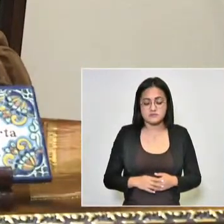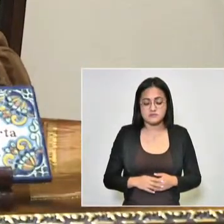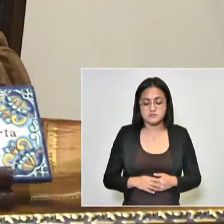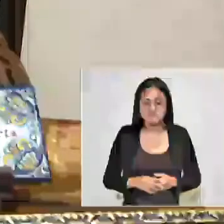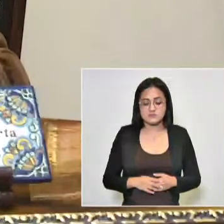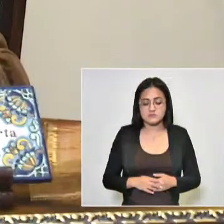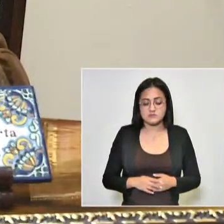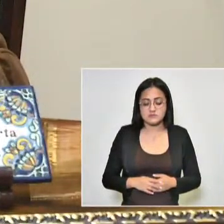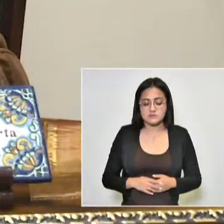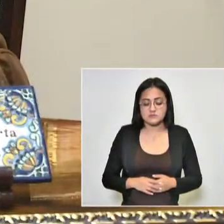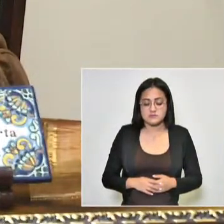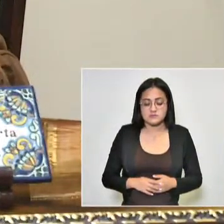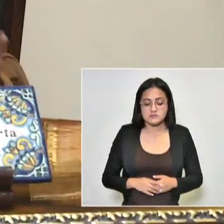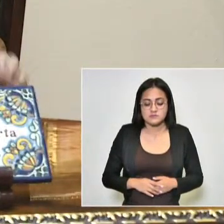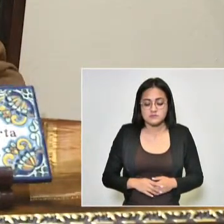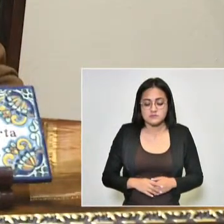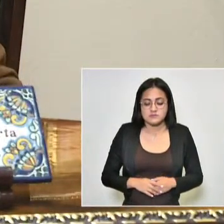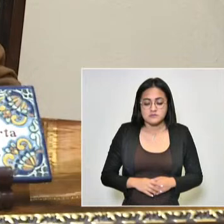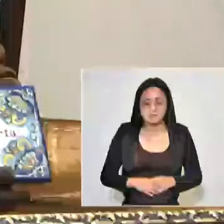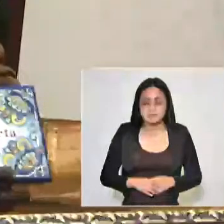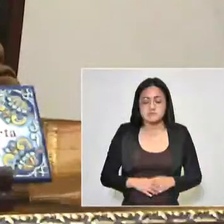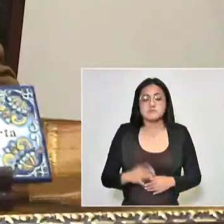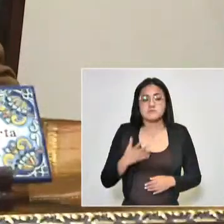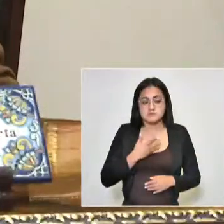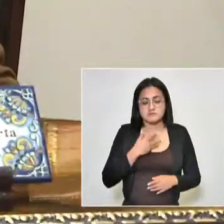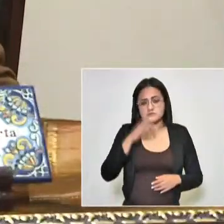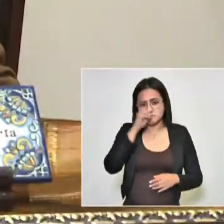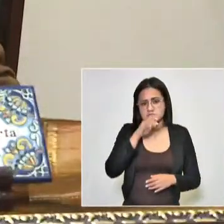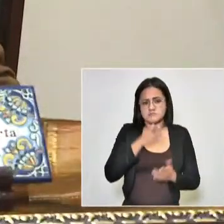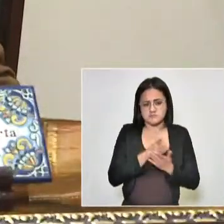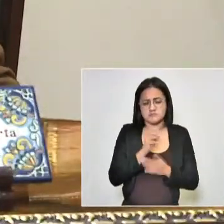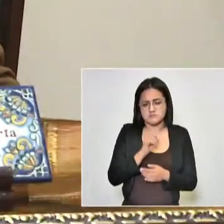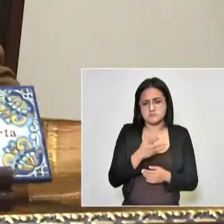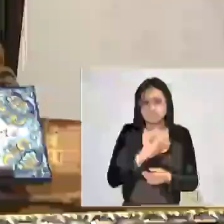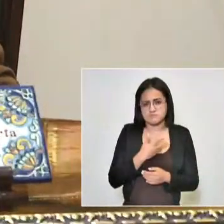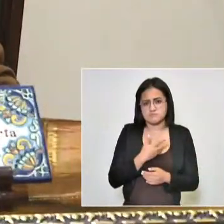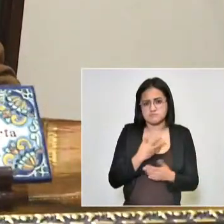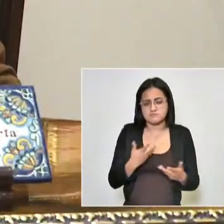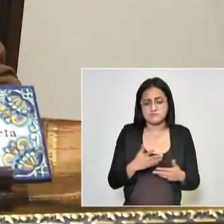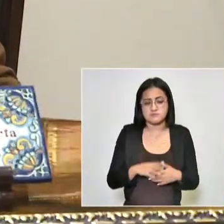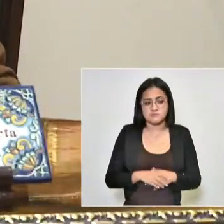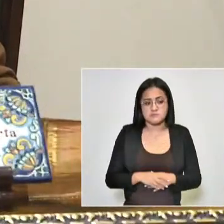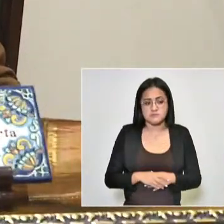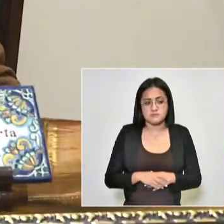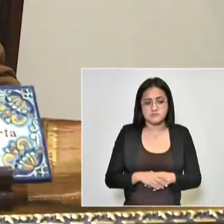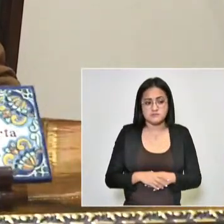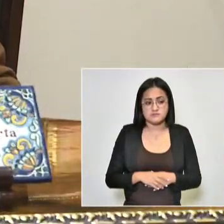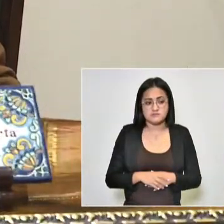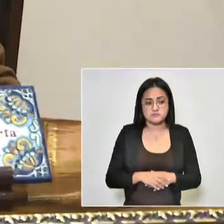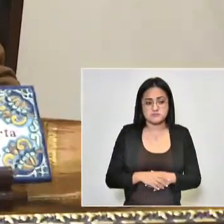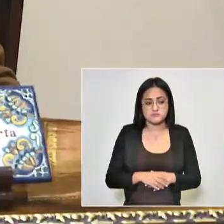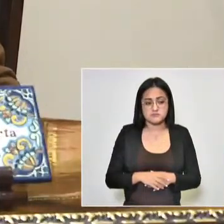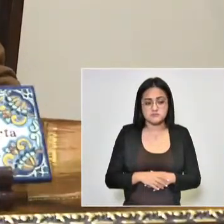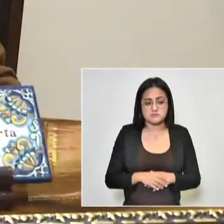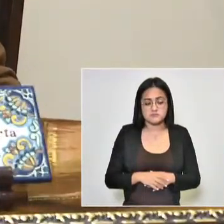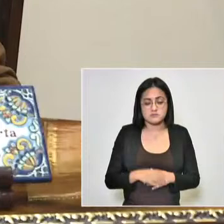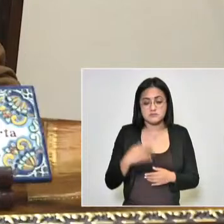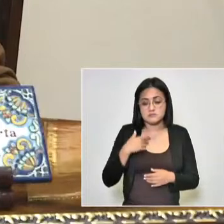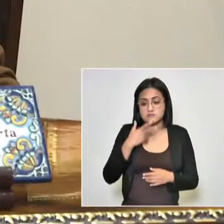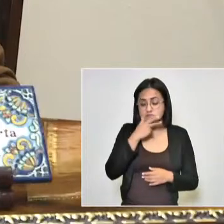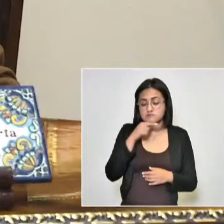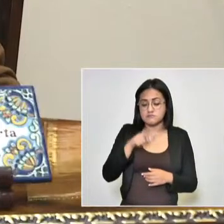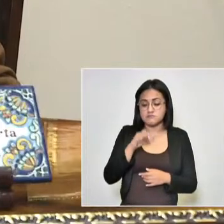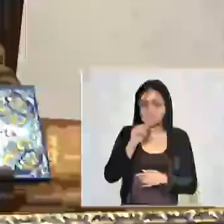que él no ha dicho. Sí tengo opinión sobre eso, claro que sí. Sí tengo opinión sobre Francisco Ramos, sí, sí